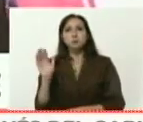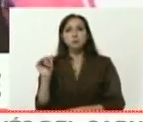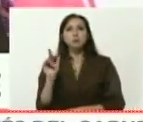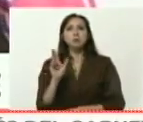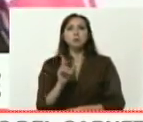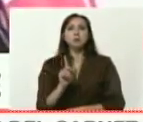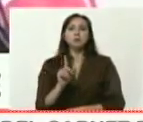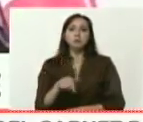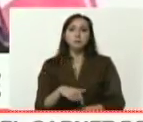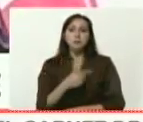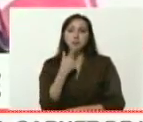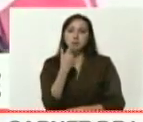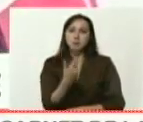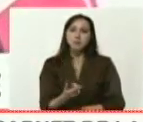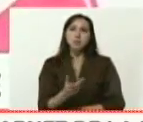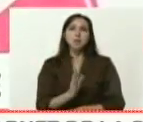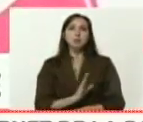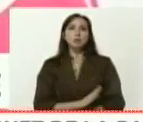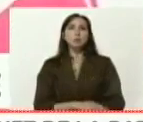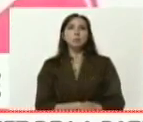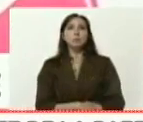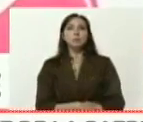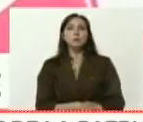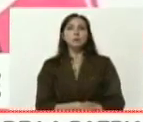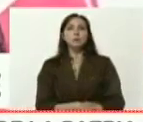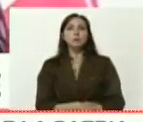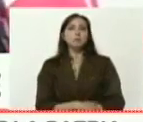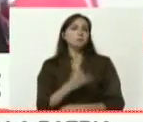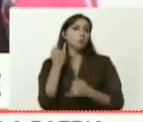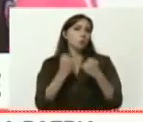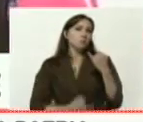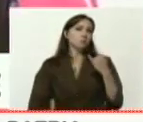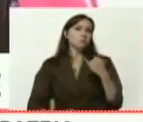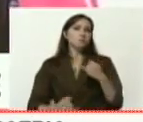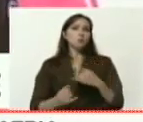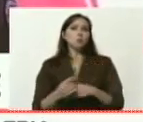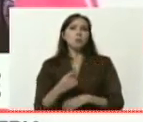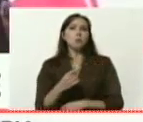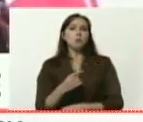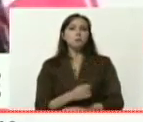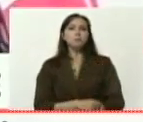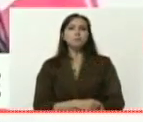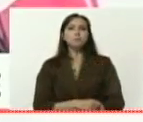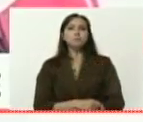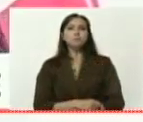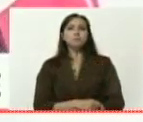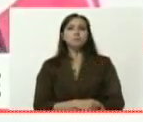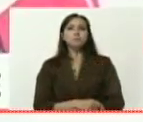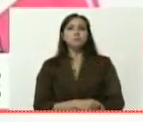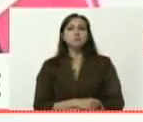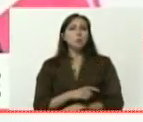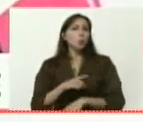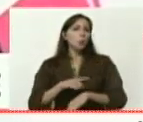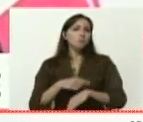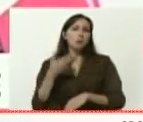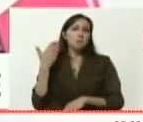despedirme haciendo referencia a un episodio de nuestro